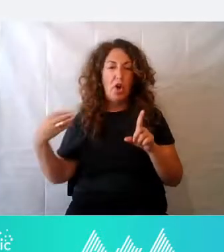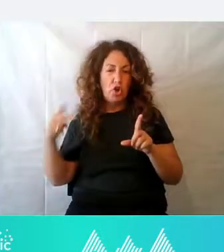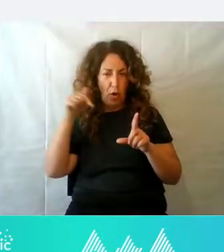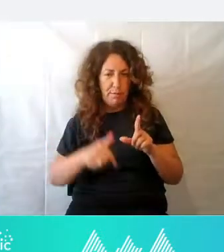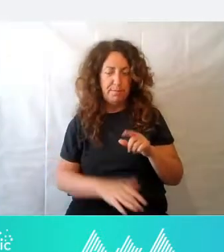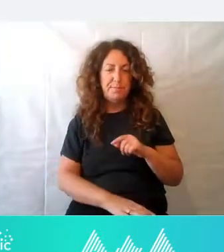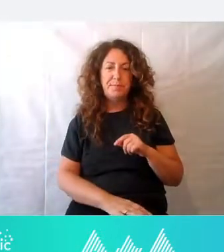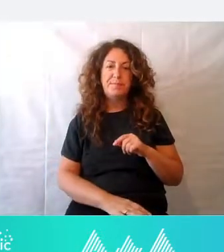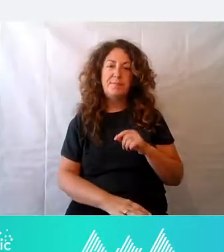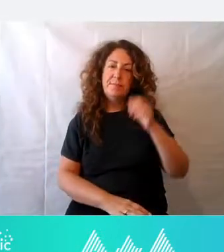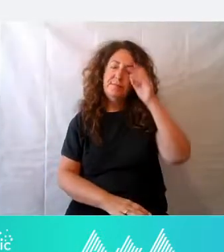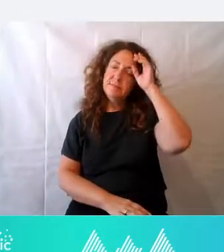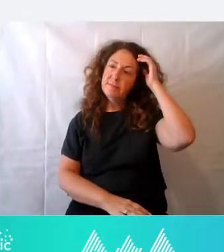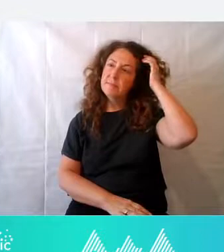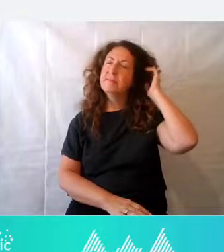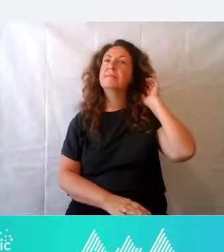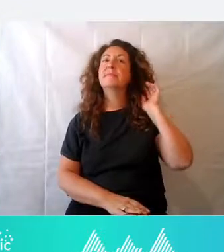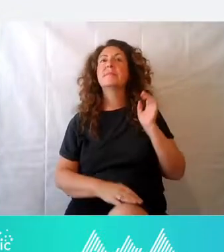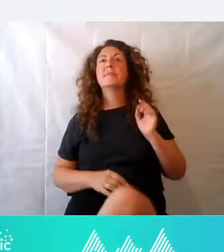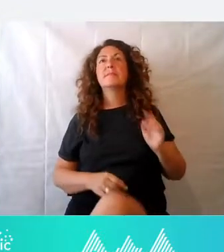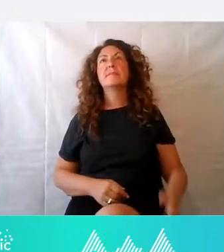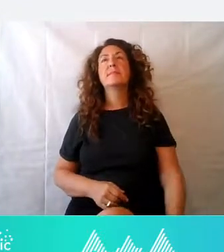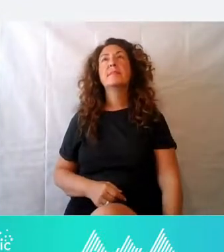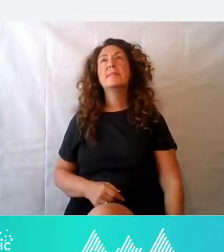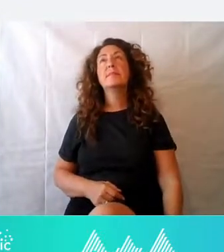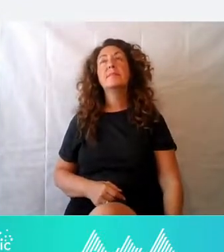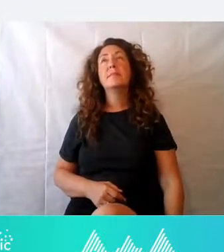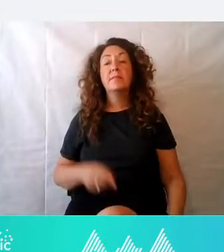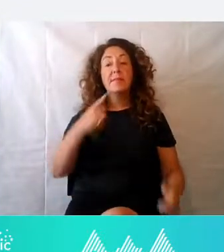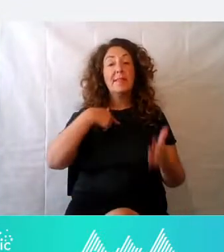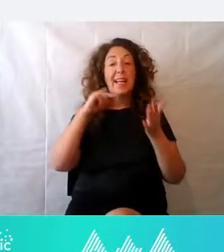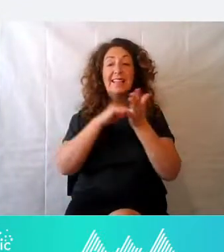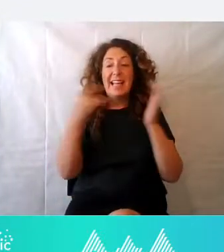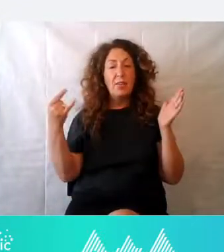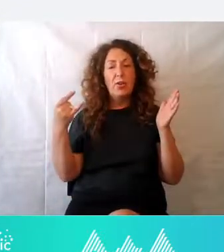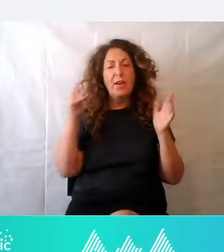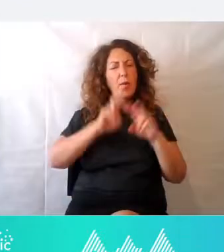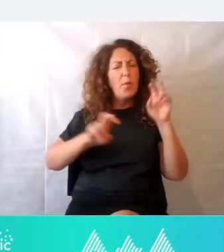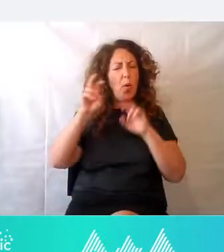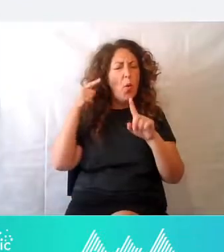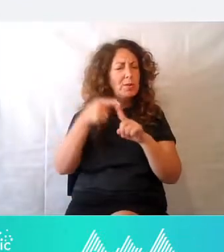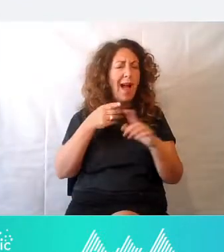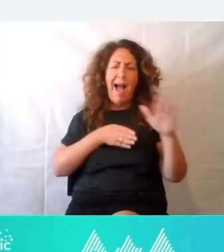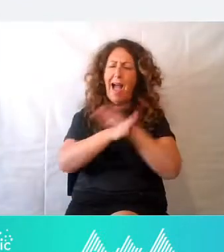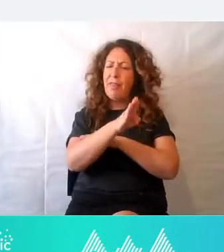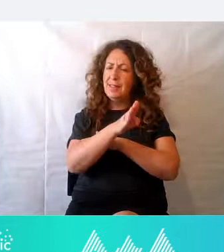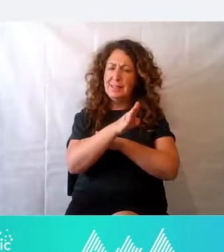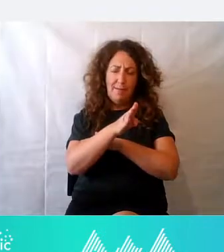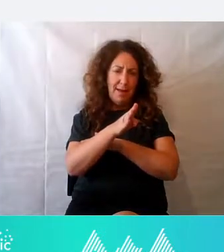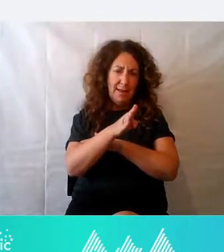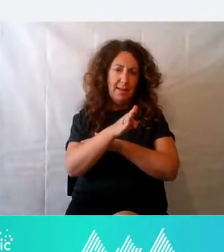una vez claramente que nuestra tecnología sea cada día más accesible hay ahora mismo en el